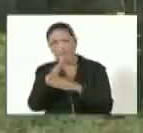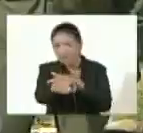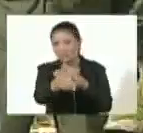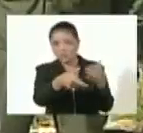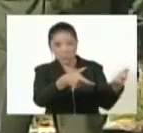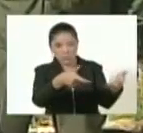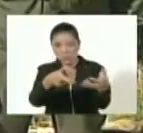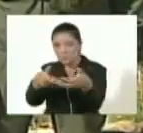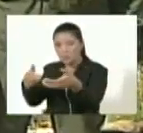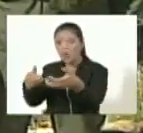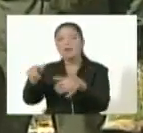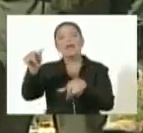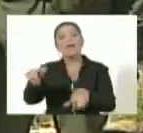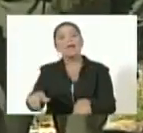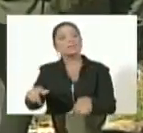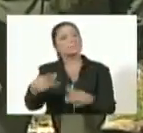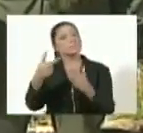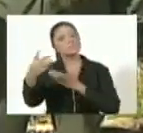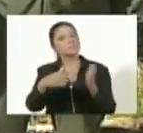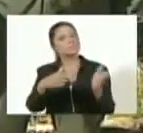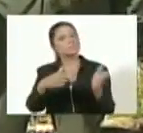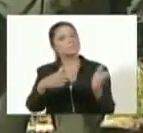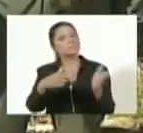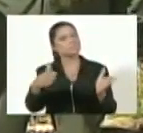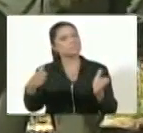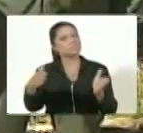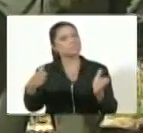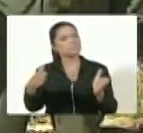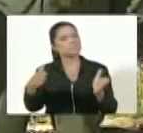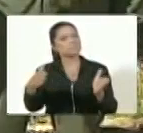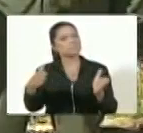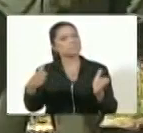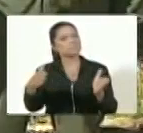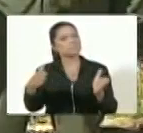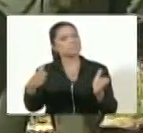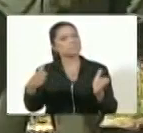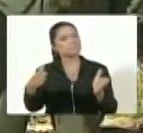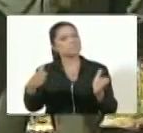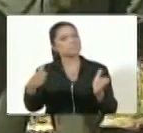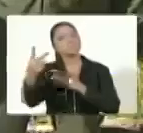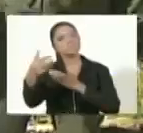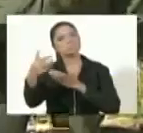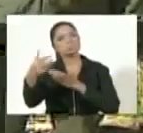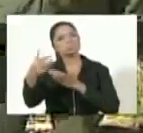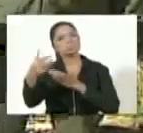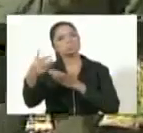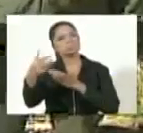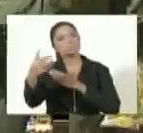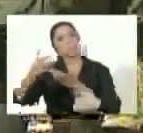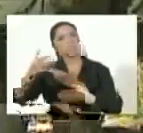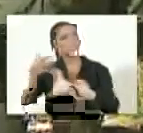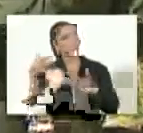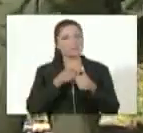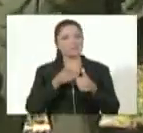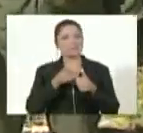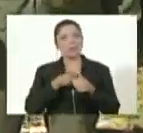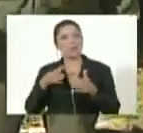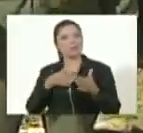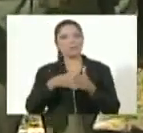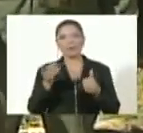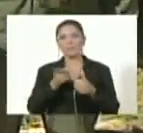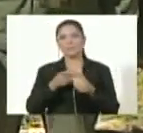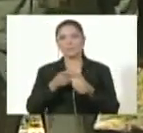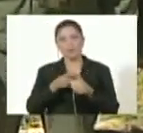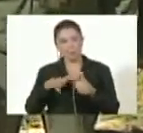Estas operaciones continúan. naval